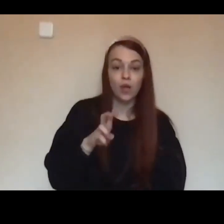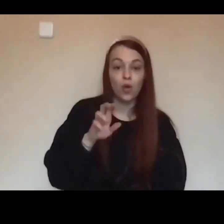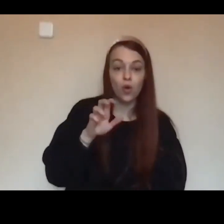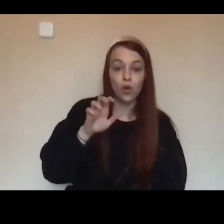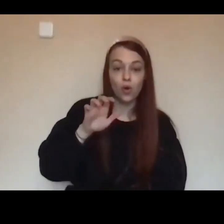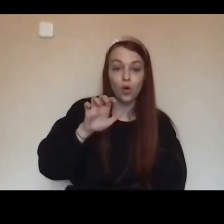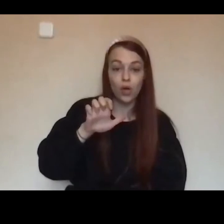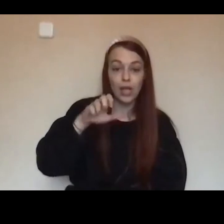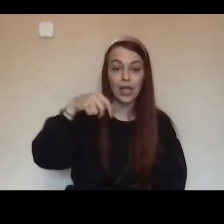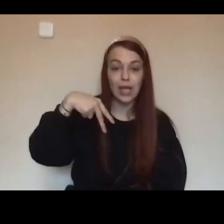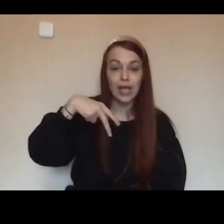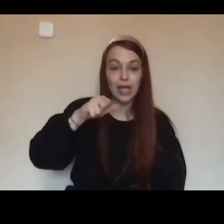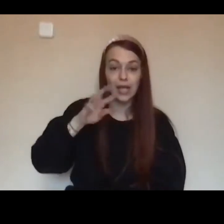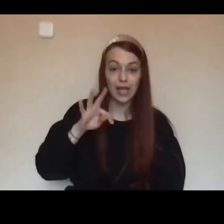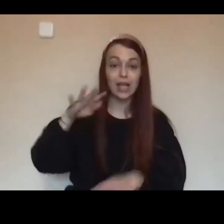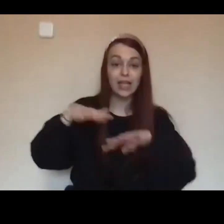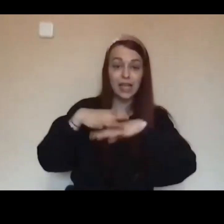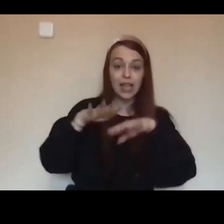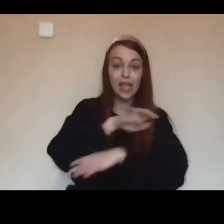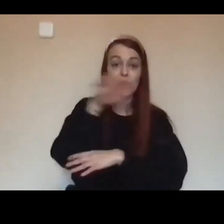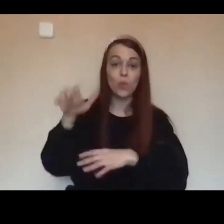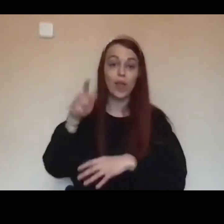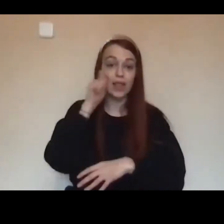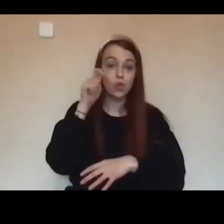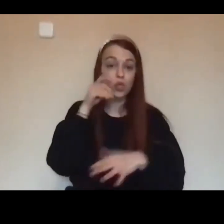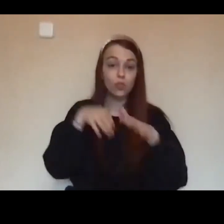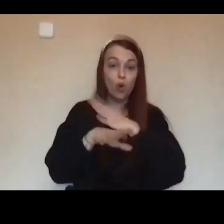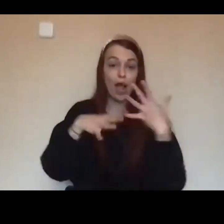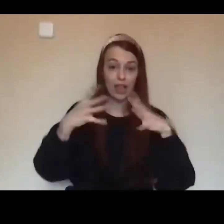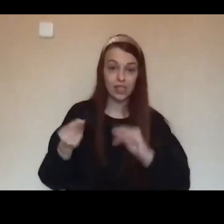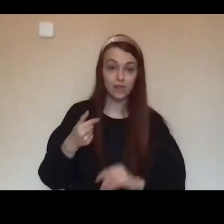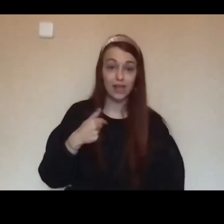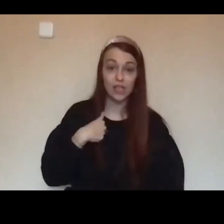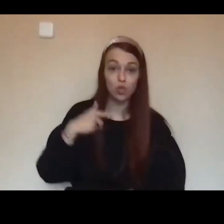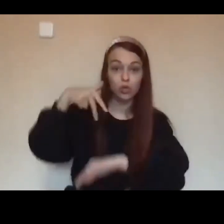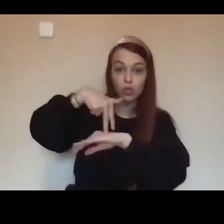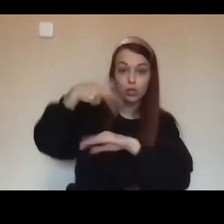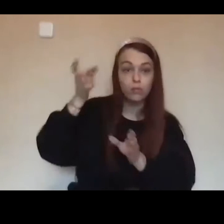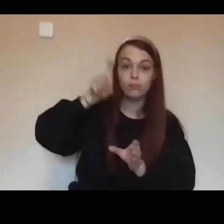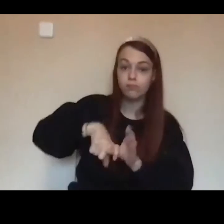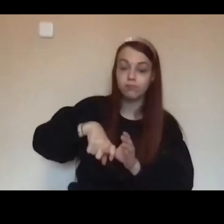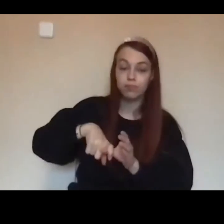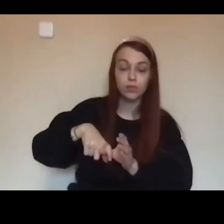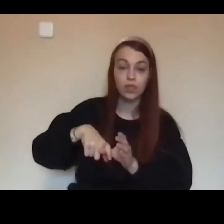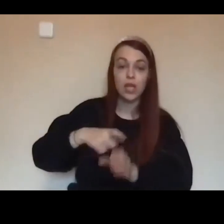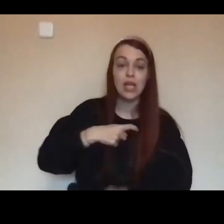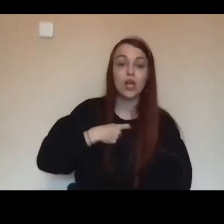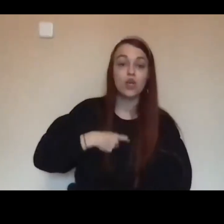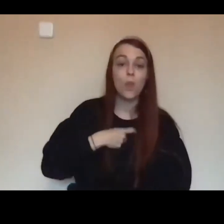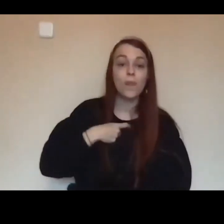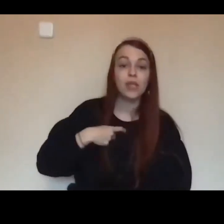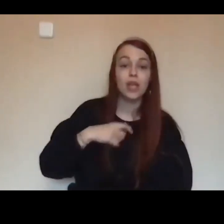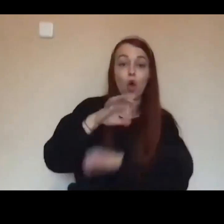Red Europea de Turismo Accesible, y estoy encantado de estar en el comité organizador detrás de